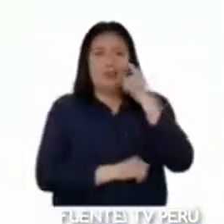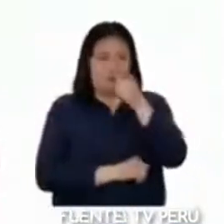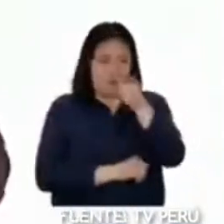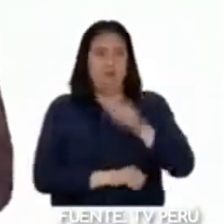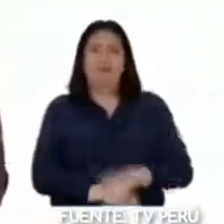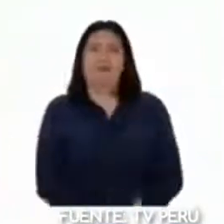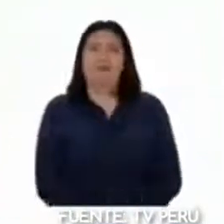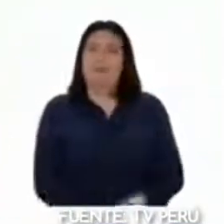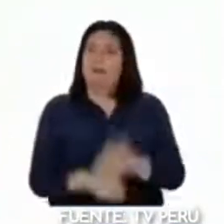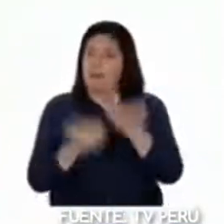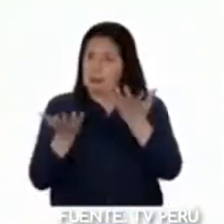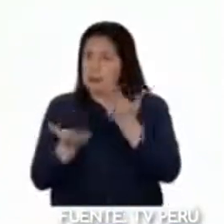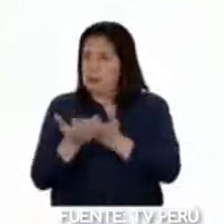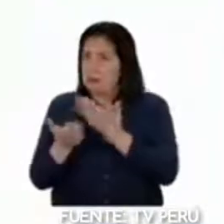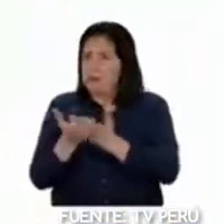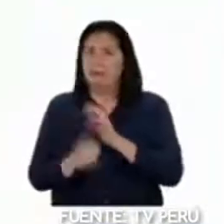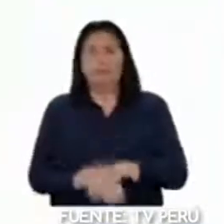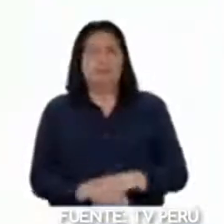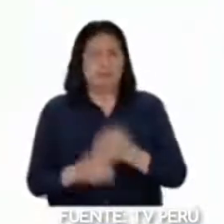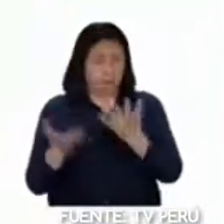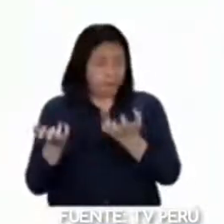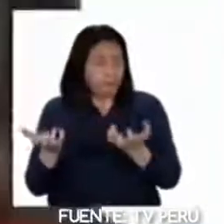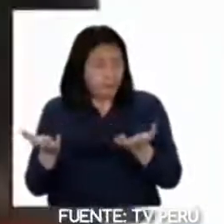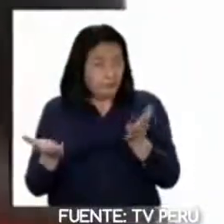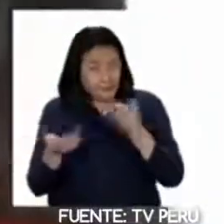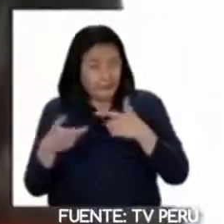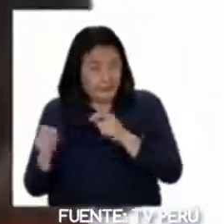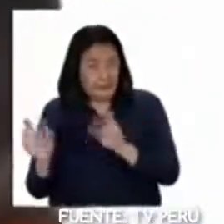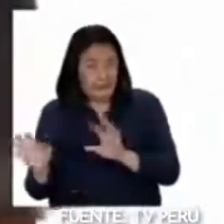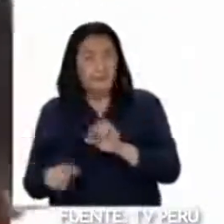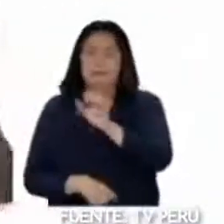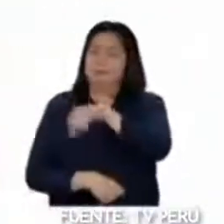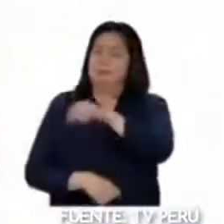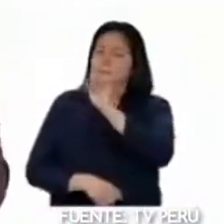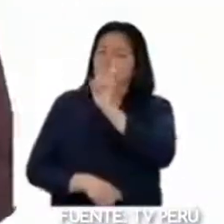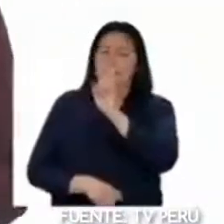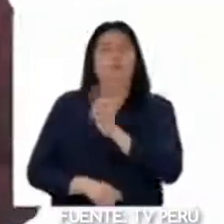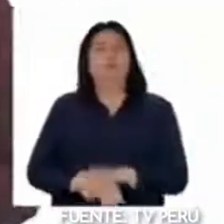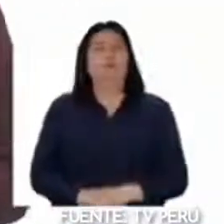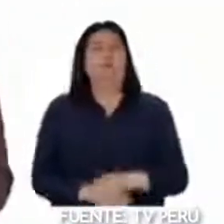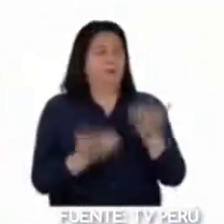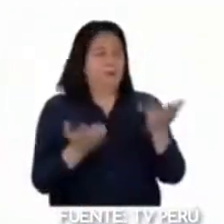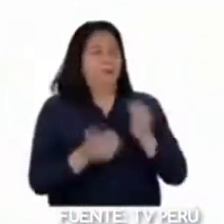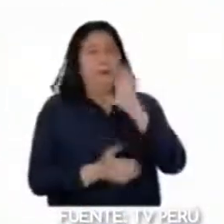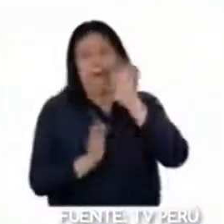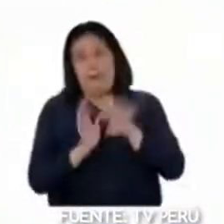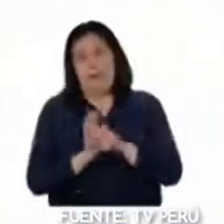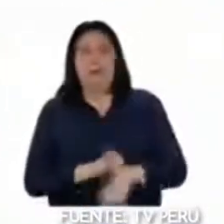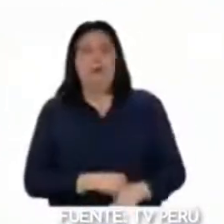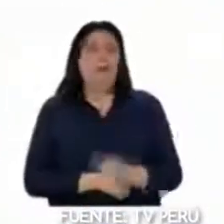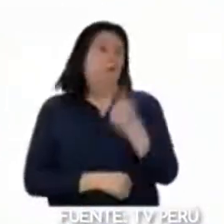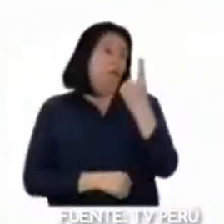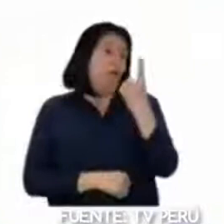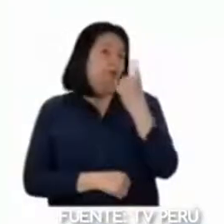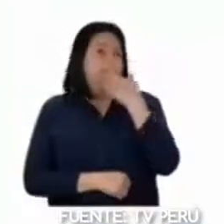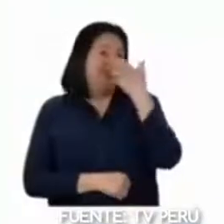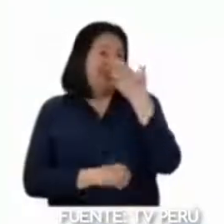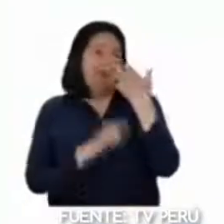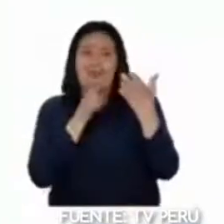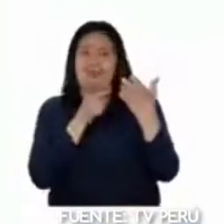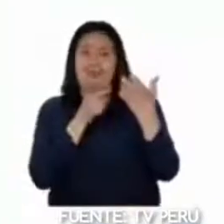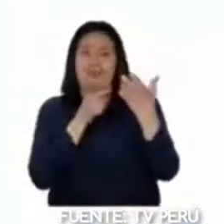bien. Hagamos una prueba. ¿Quieres intentarlo, Patty? Sí, profesor. Muy bien. Por ejemplo, nuestra primera